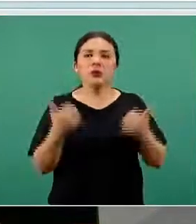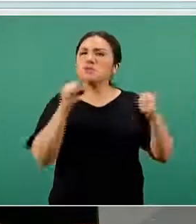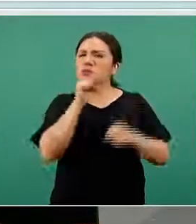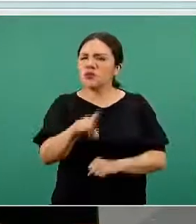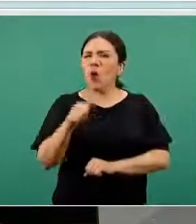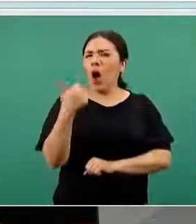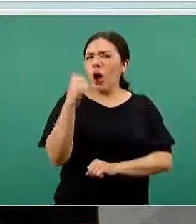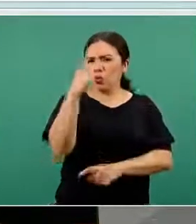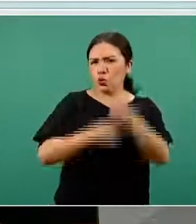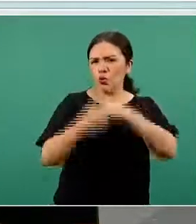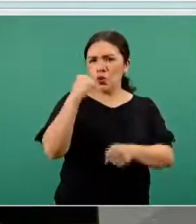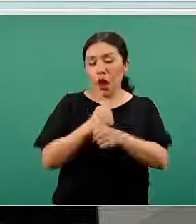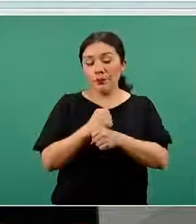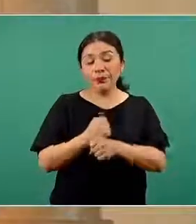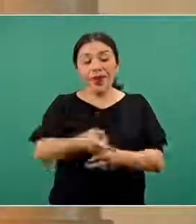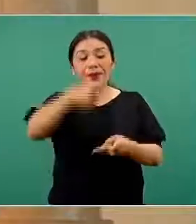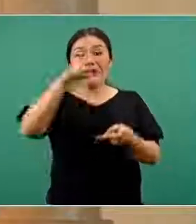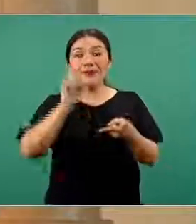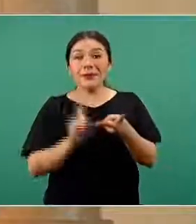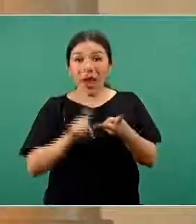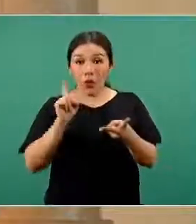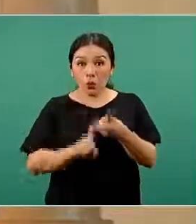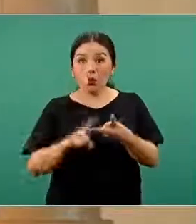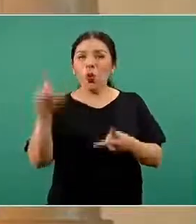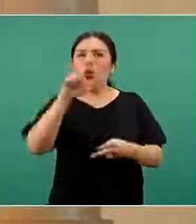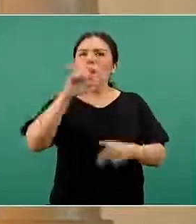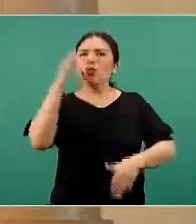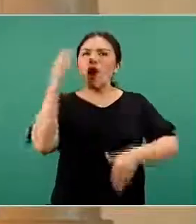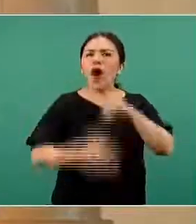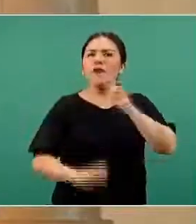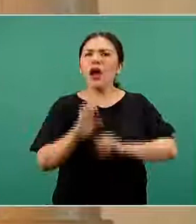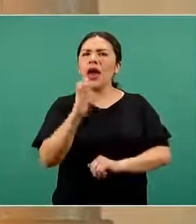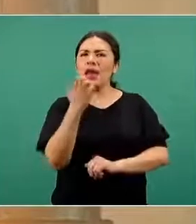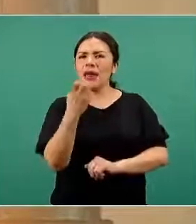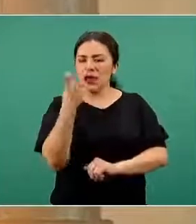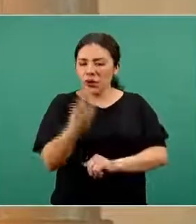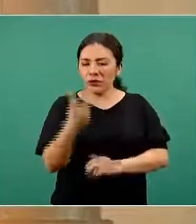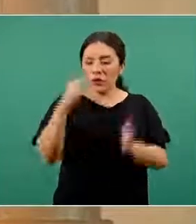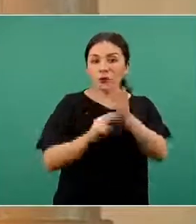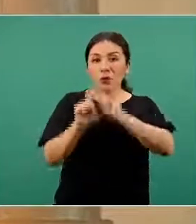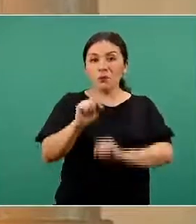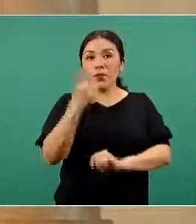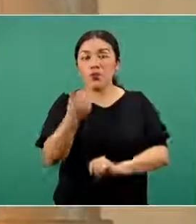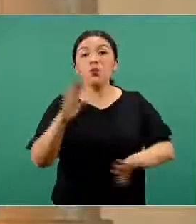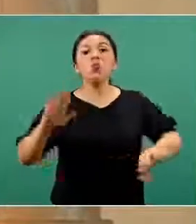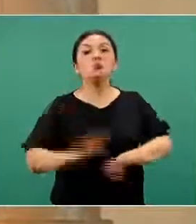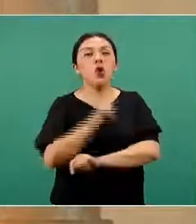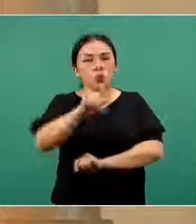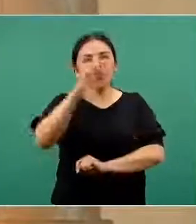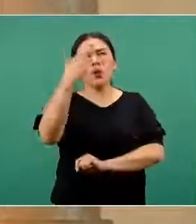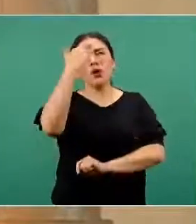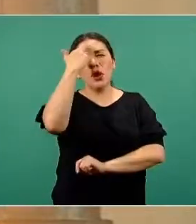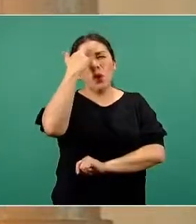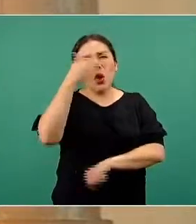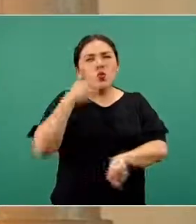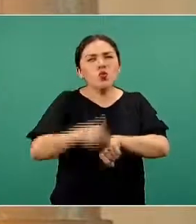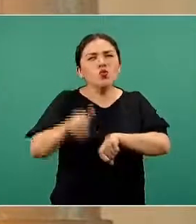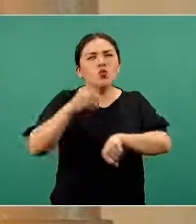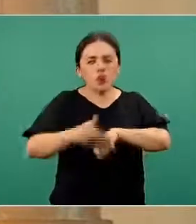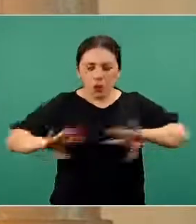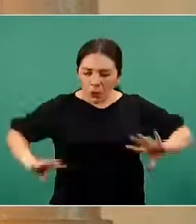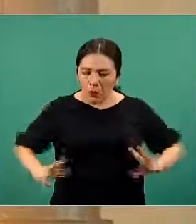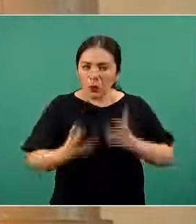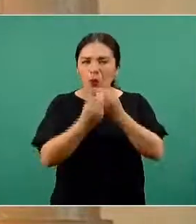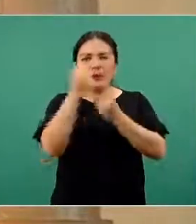agosto del año pasado, y el segundo a finales de enero de este año, porque como recuerdan de las cifras que